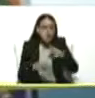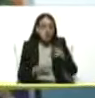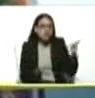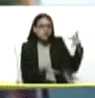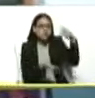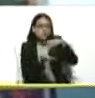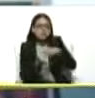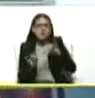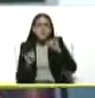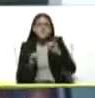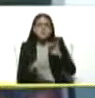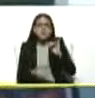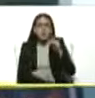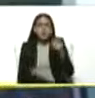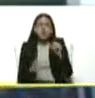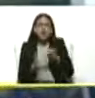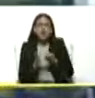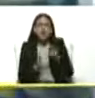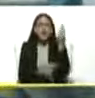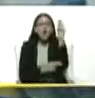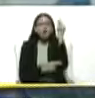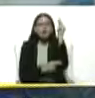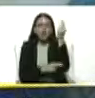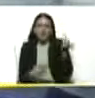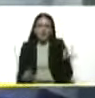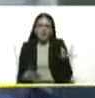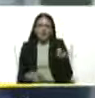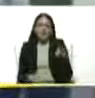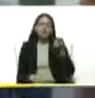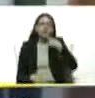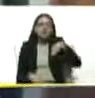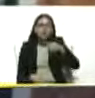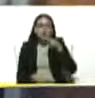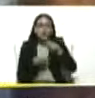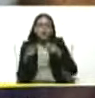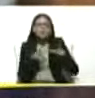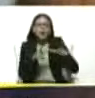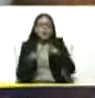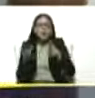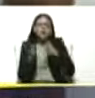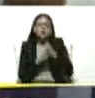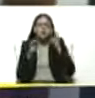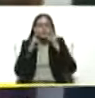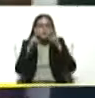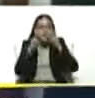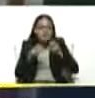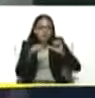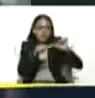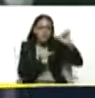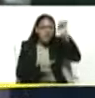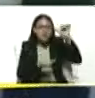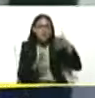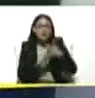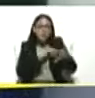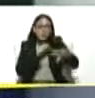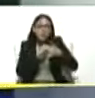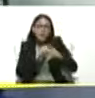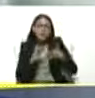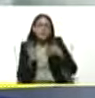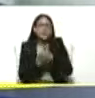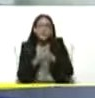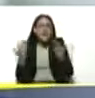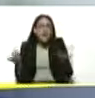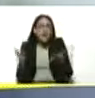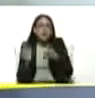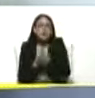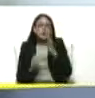la ciudad de Los Teques, presidente. Nos instruyó crear un espacio de investigación, desarrollo e innovación que fuese a las capacidades productivas